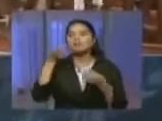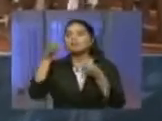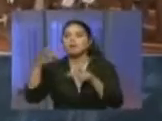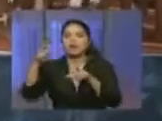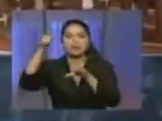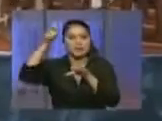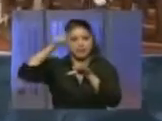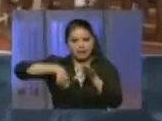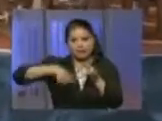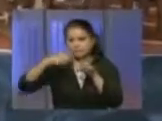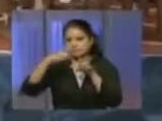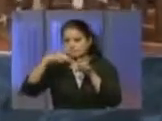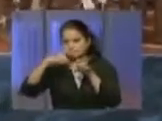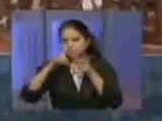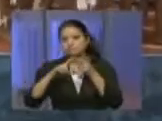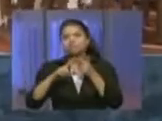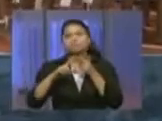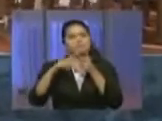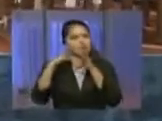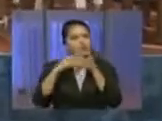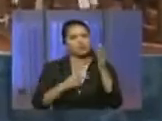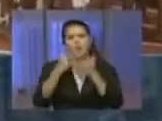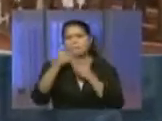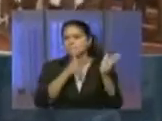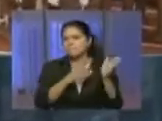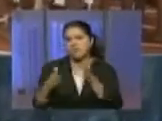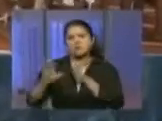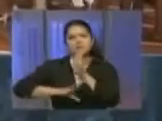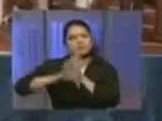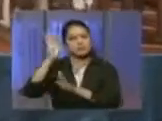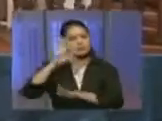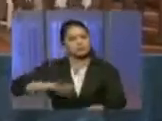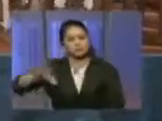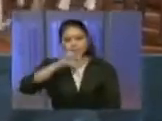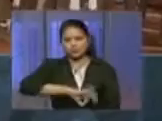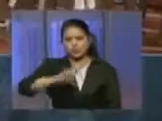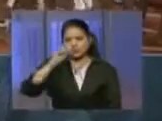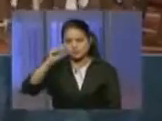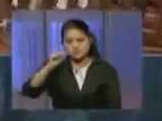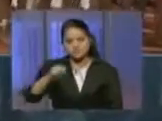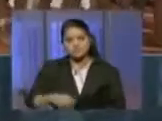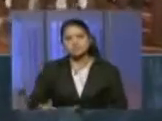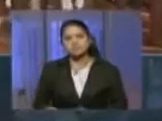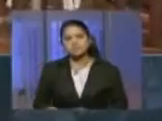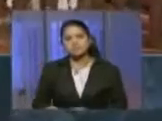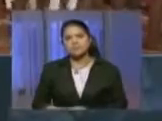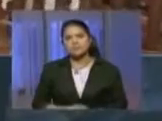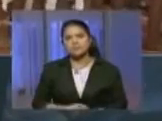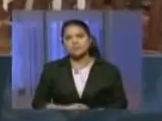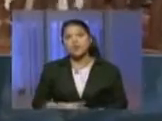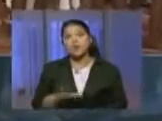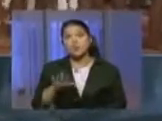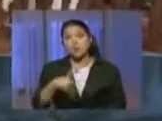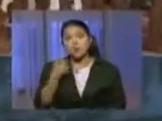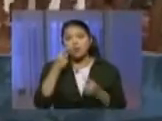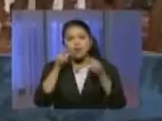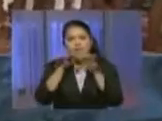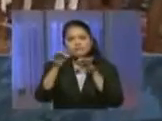socialistas y a través de todo el financiamiento del desarrollo socioproductivo allá puedo